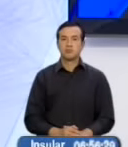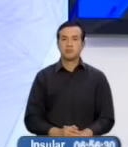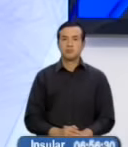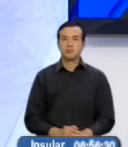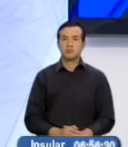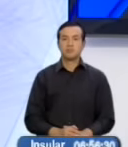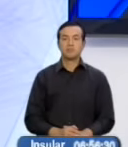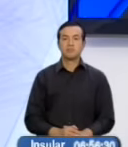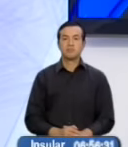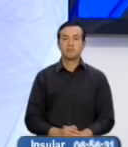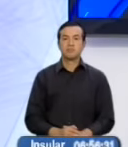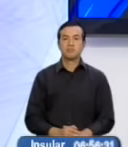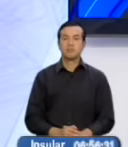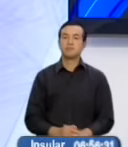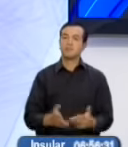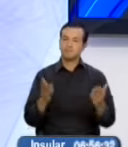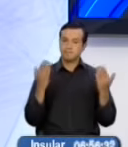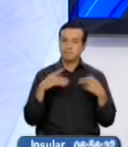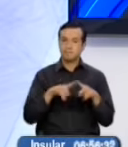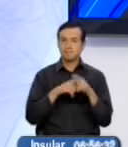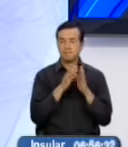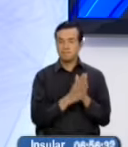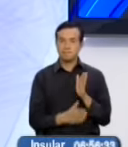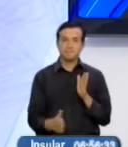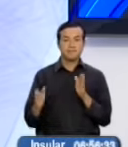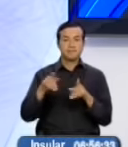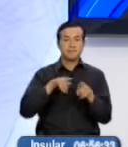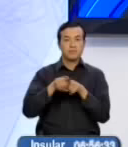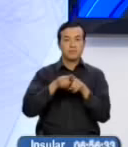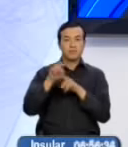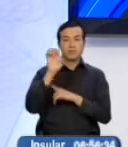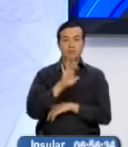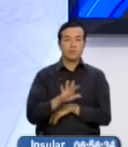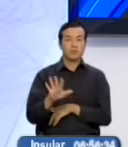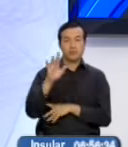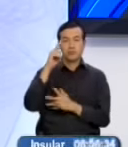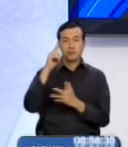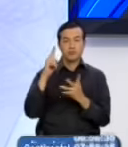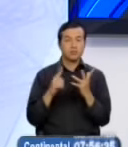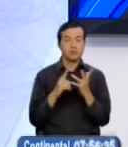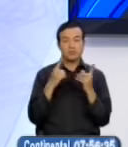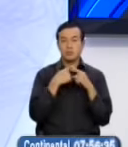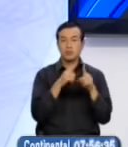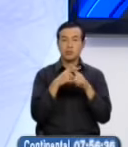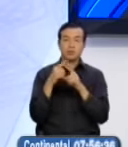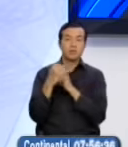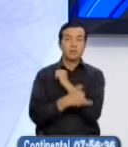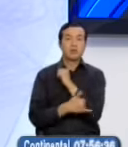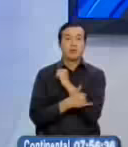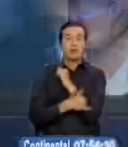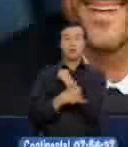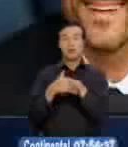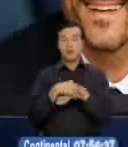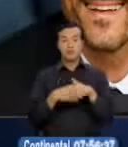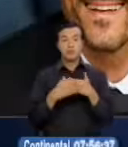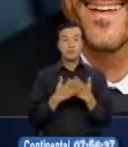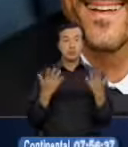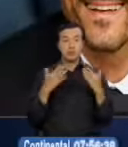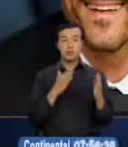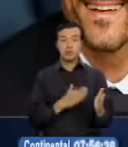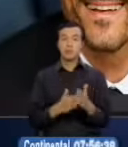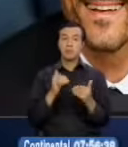Una vez arrancada ya la competencia en Europa, en las principales ligas de los diferentes países de este continente, ya existe